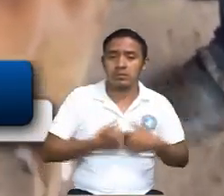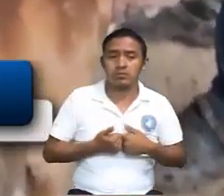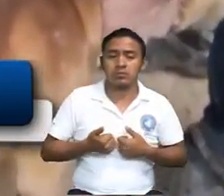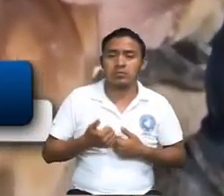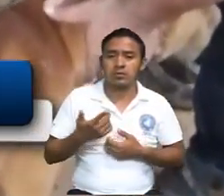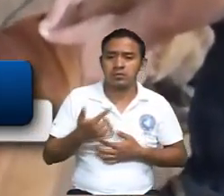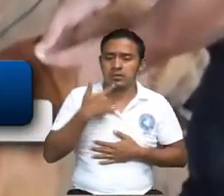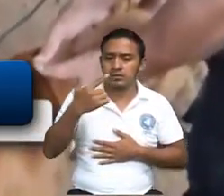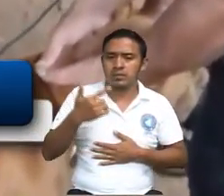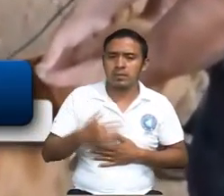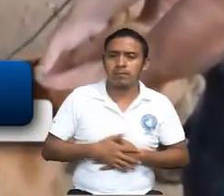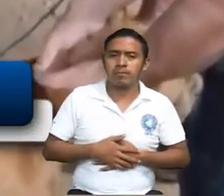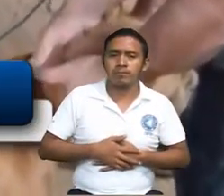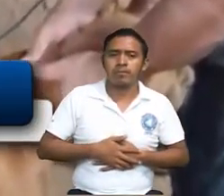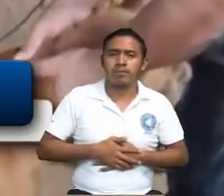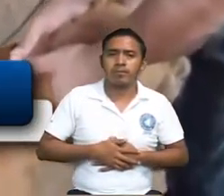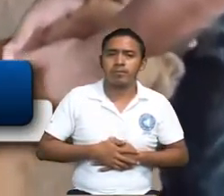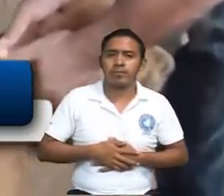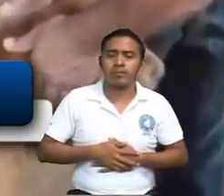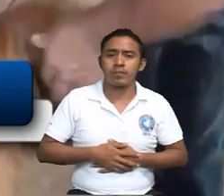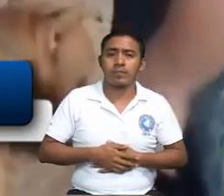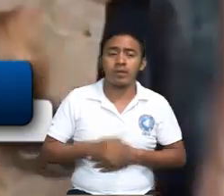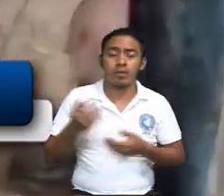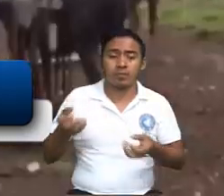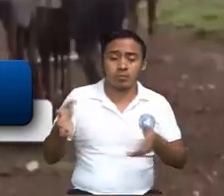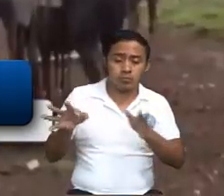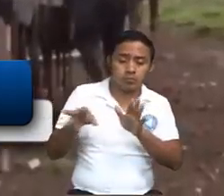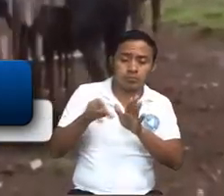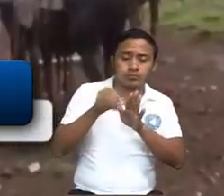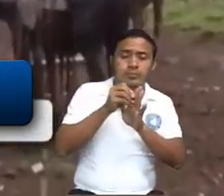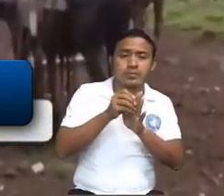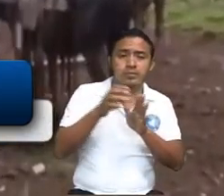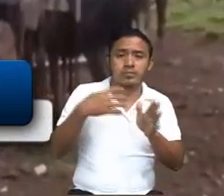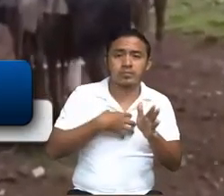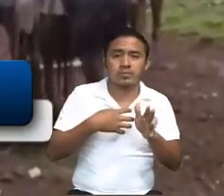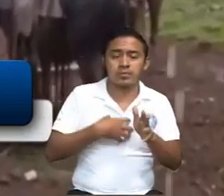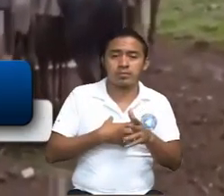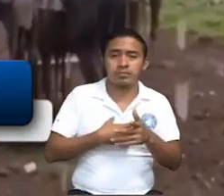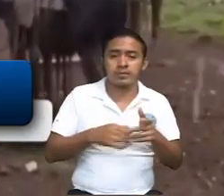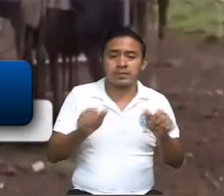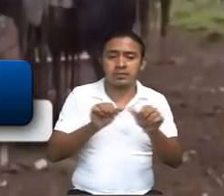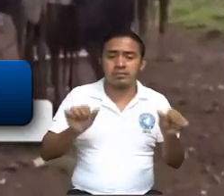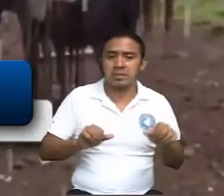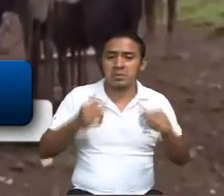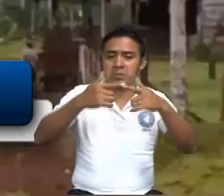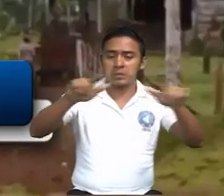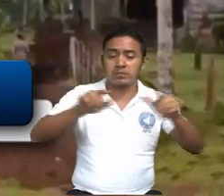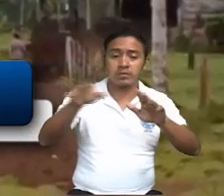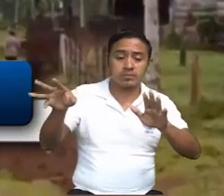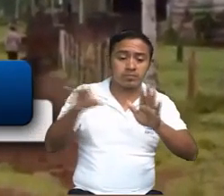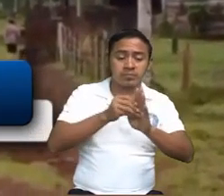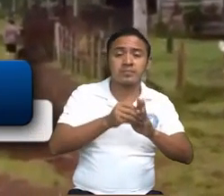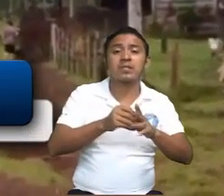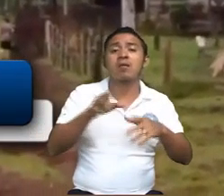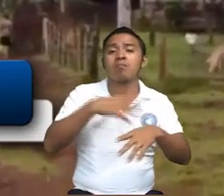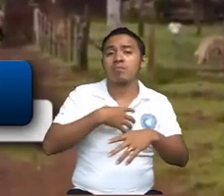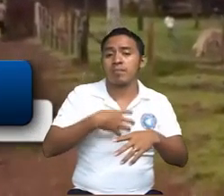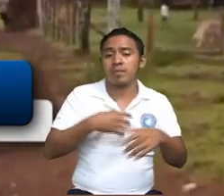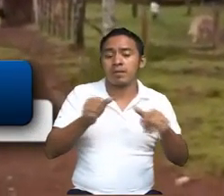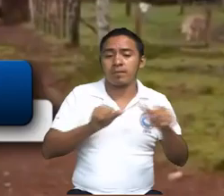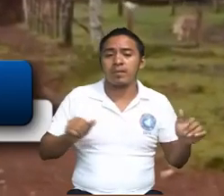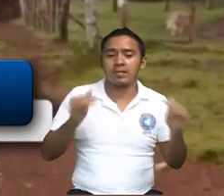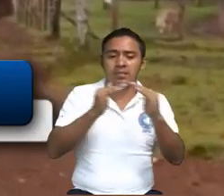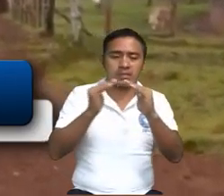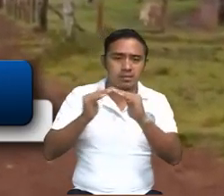decía al inicio que la transmisión de la rabia puede ser de animales silvestres a animales domésticos. Es